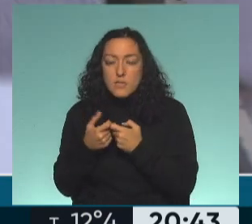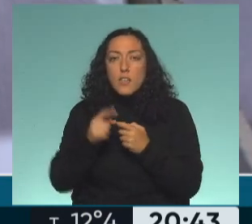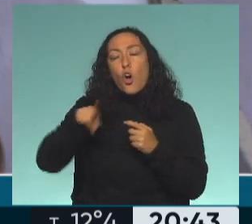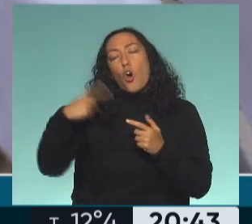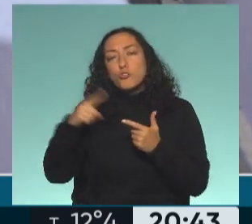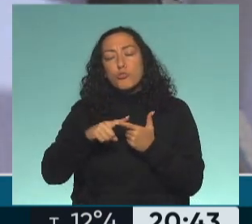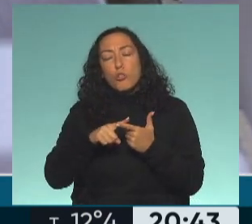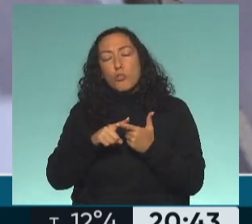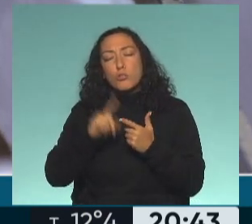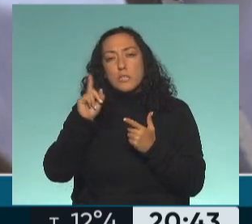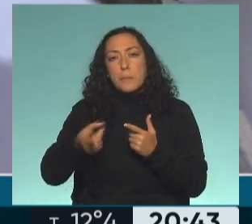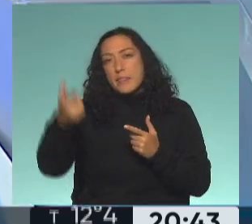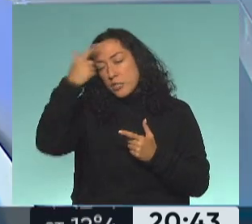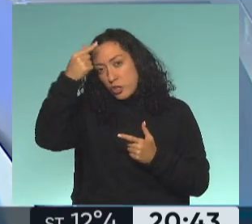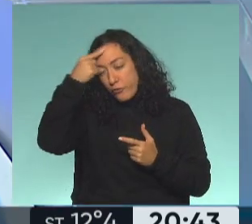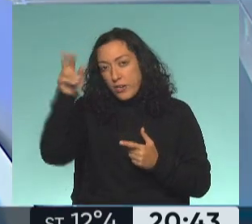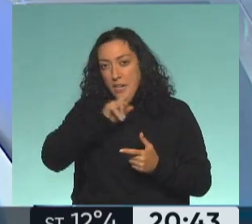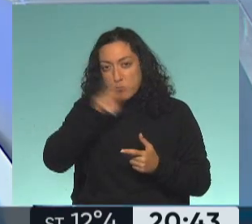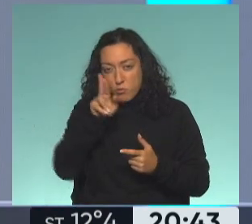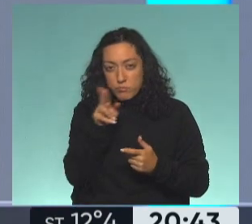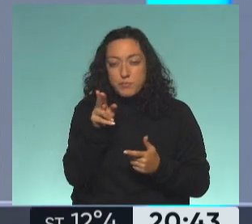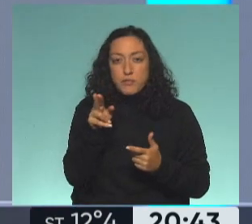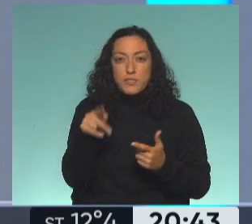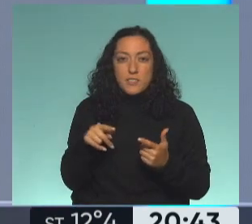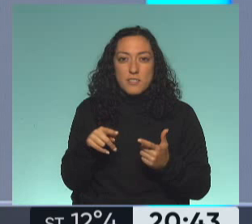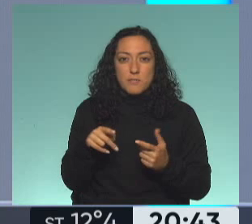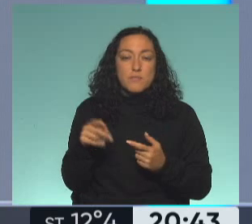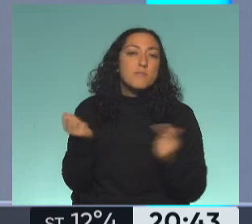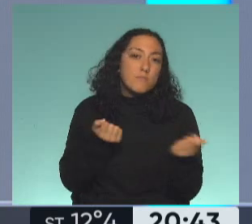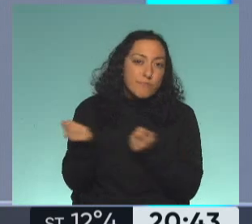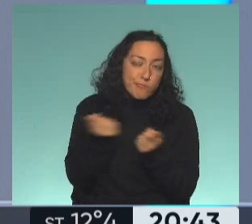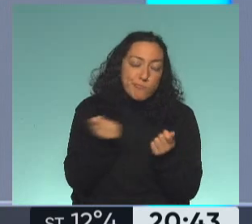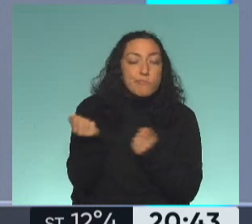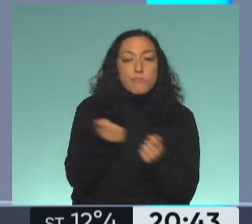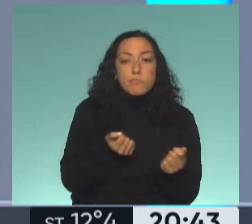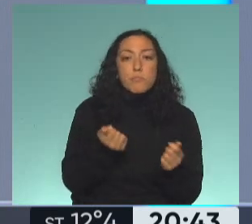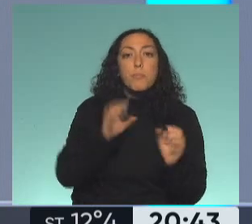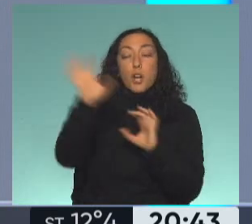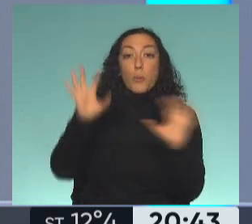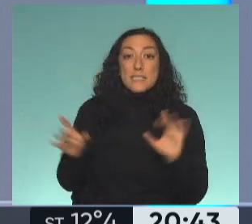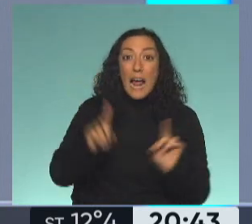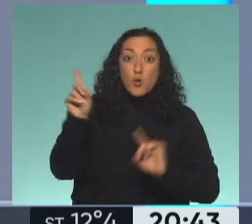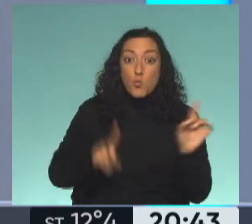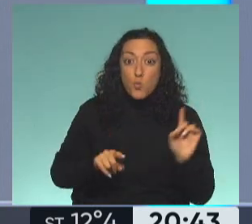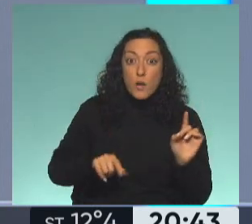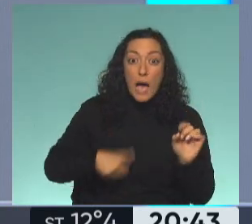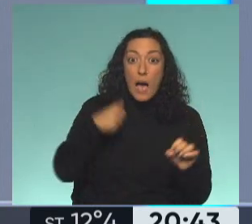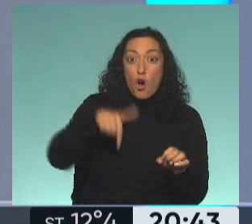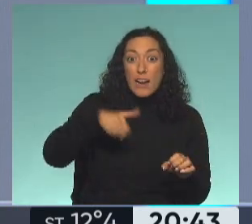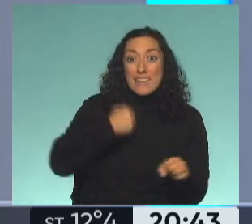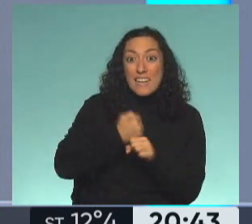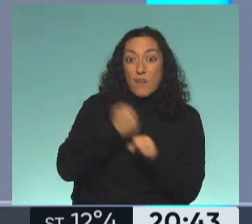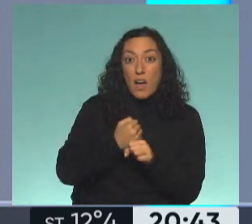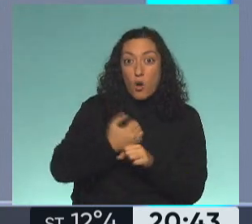otro de choferas, por ejemplo, lo cual para algunas provincias donde hoy hay pleno empleo ya se